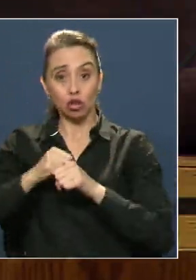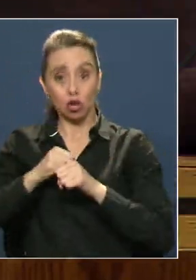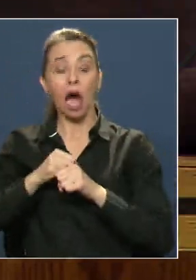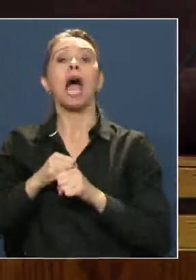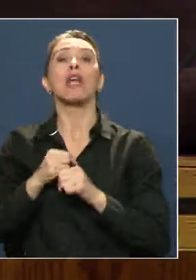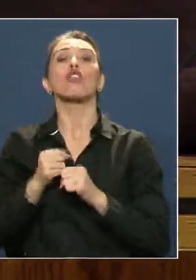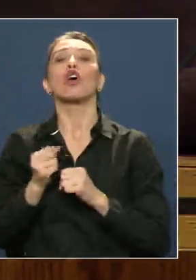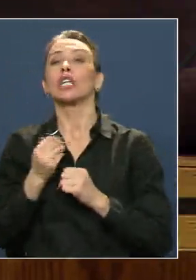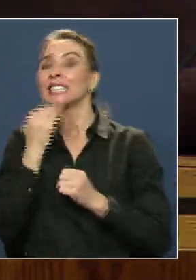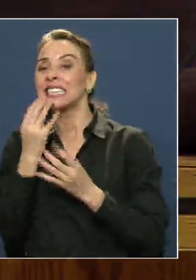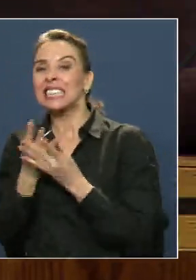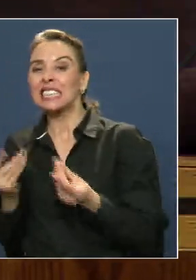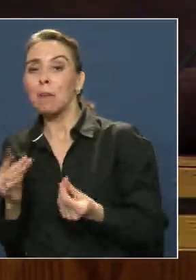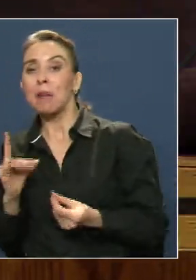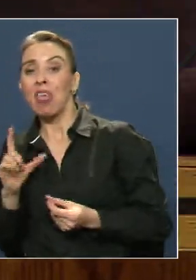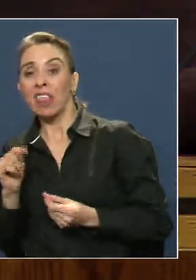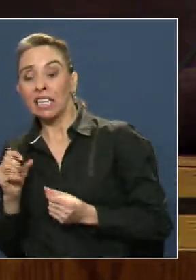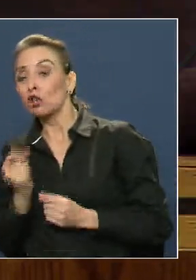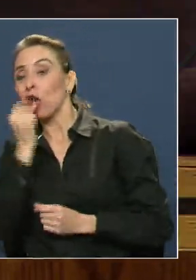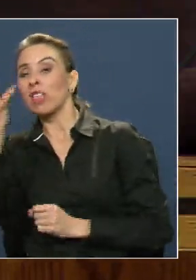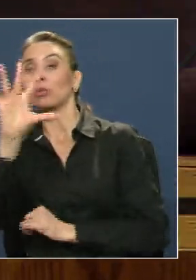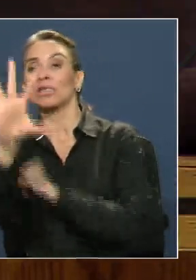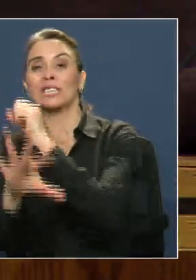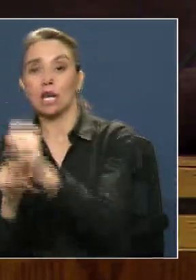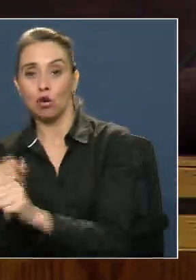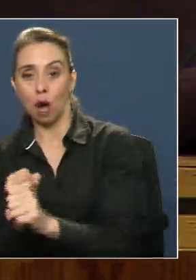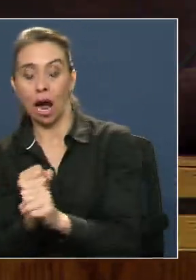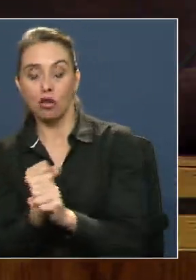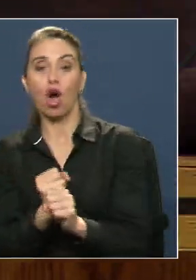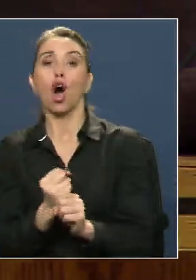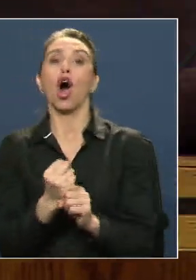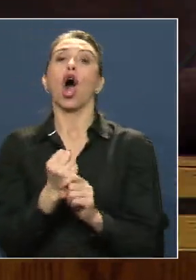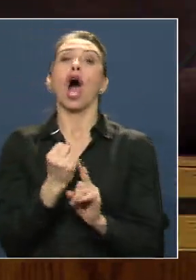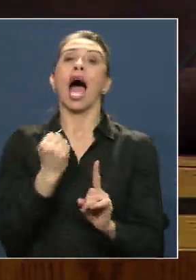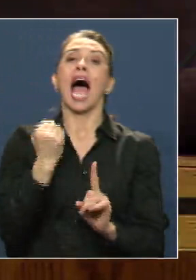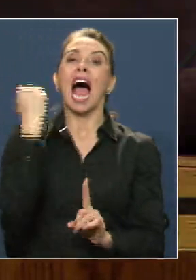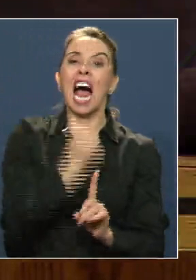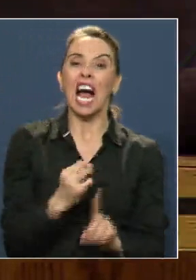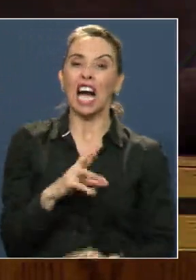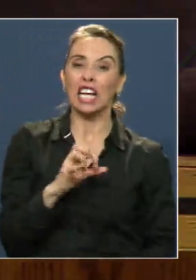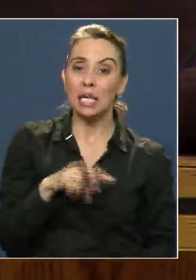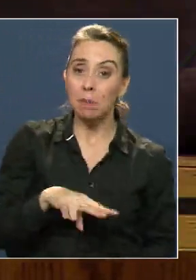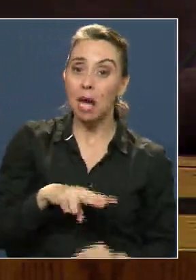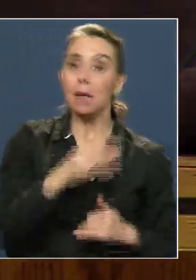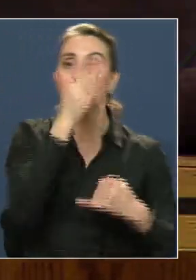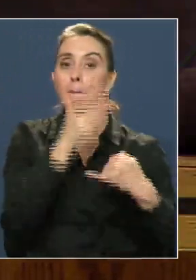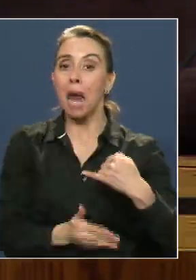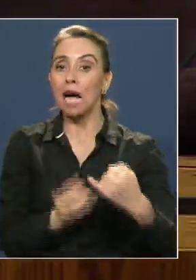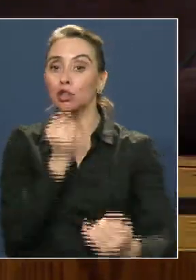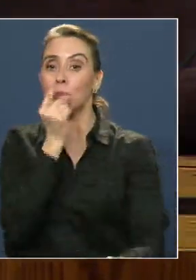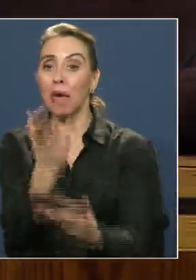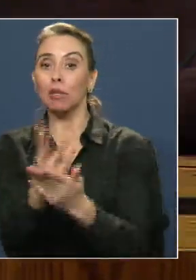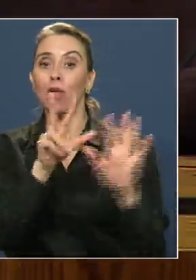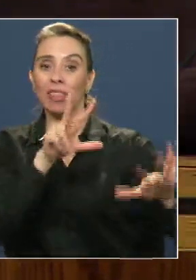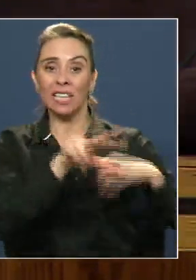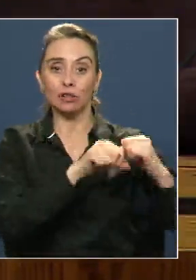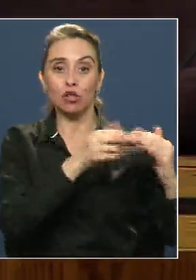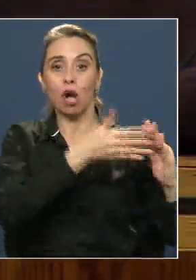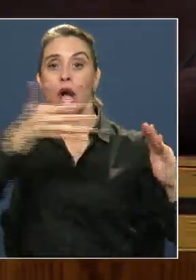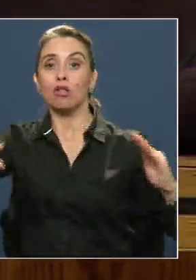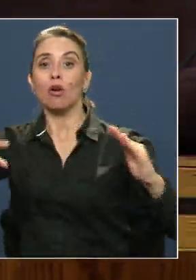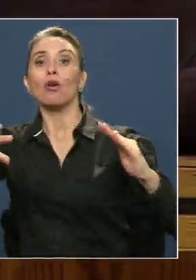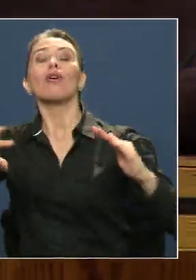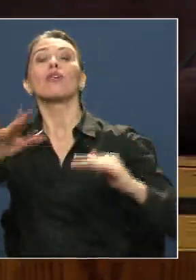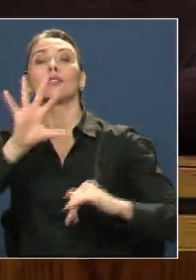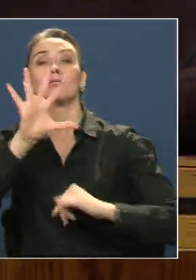para los simples delitos y 10 para los crímenes. Bueno, esa norma, en virtud del artículo transitorio que